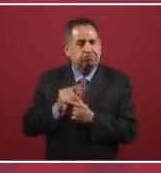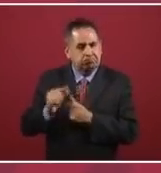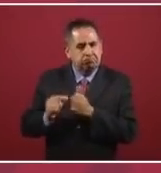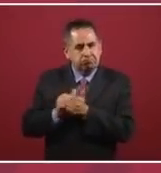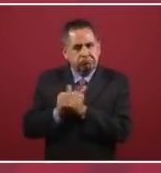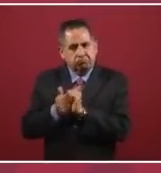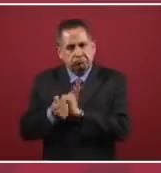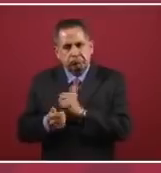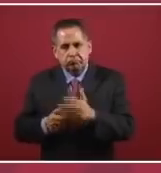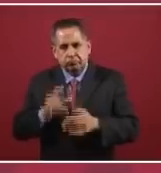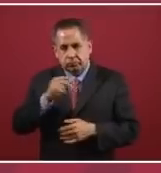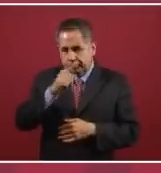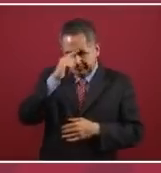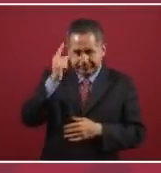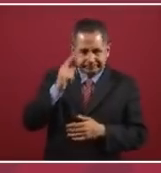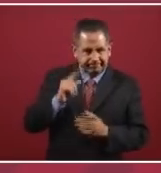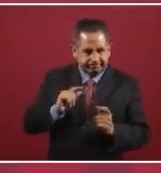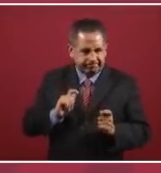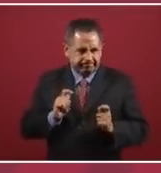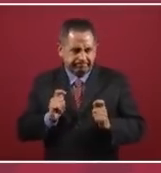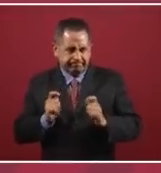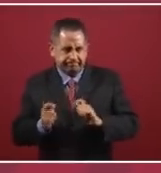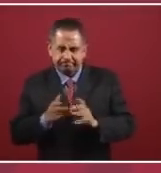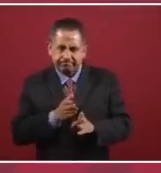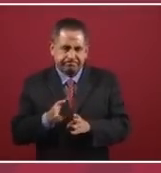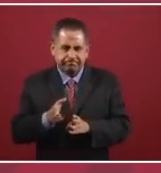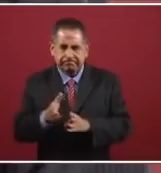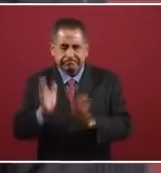O sea, no está fácil.